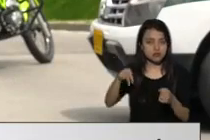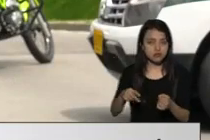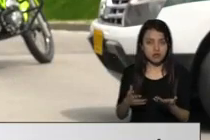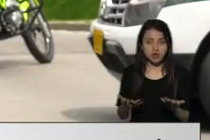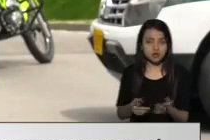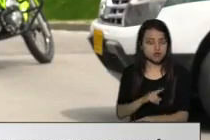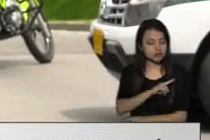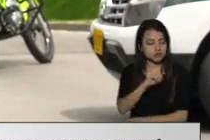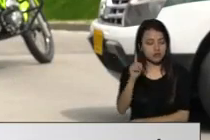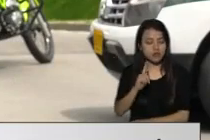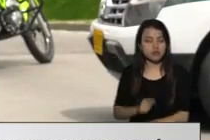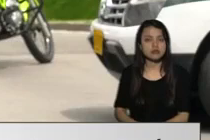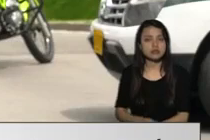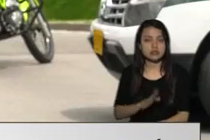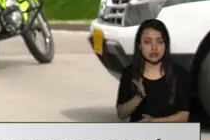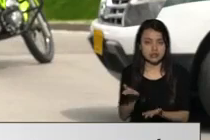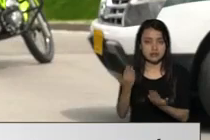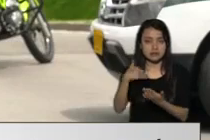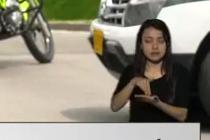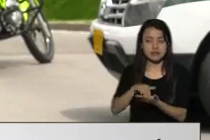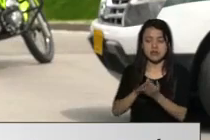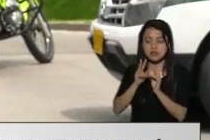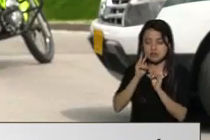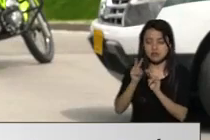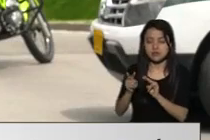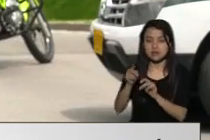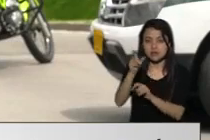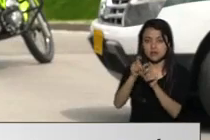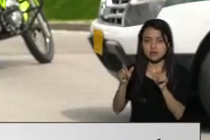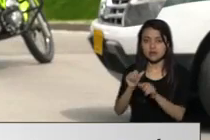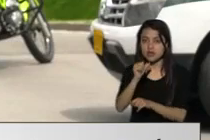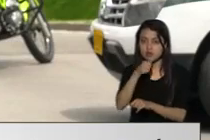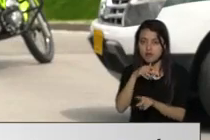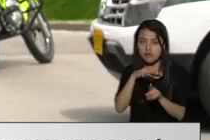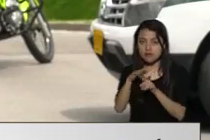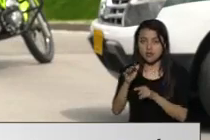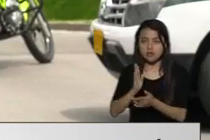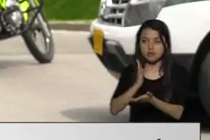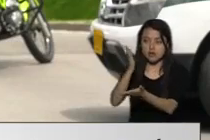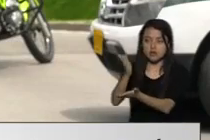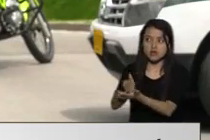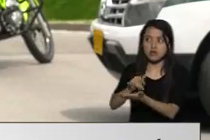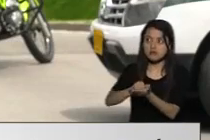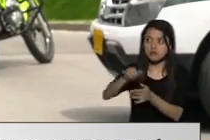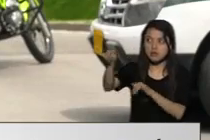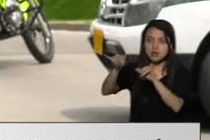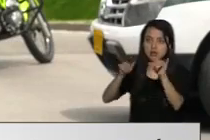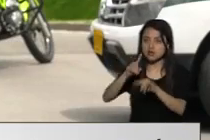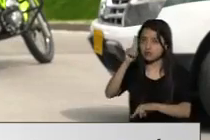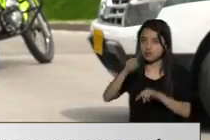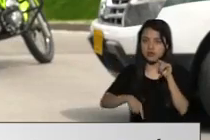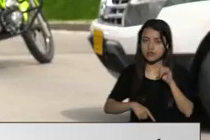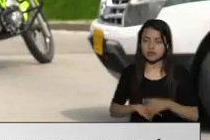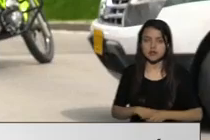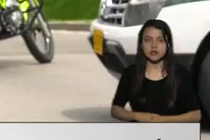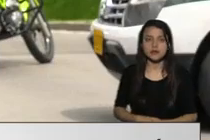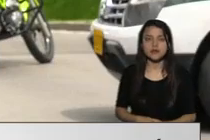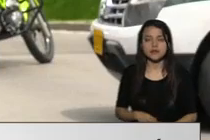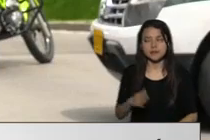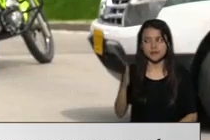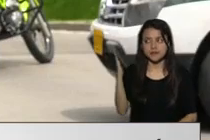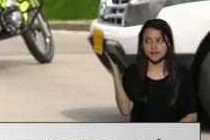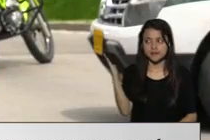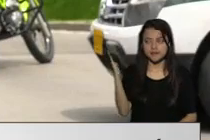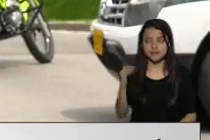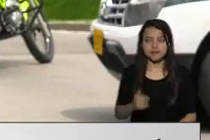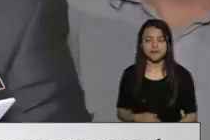aeropuerto internacional El Dorado. Escuchemos a continuación a uno de los líderes del gremio de taxistas en Bogotá, diciendo lo que podría suceder el día de mañana en el paro anunciado